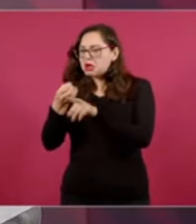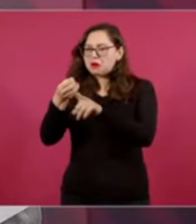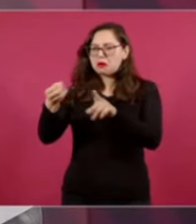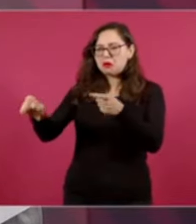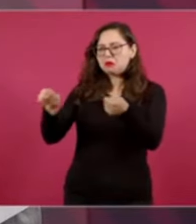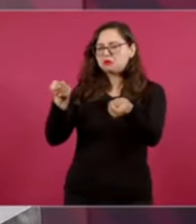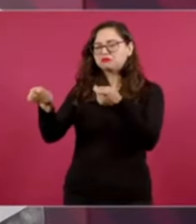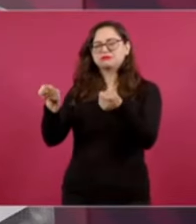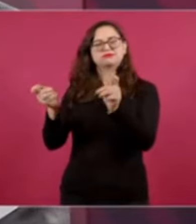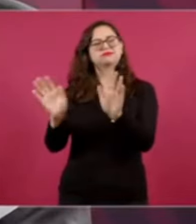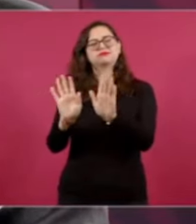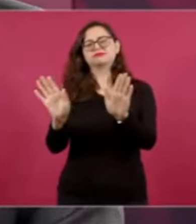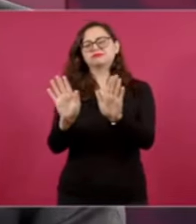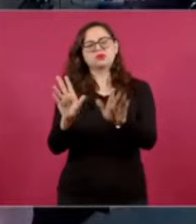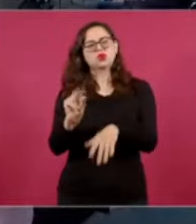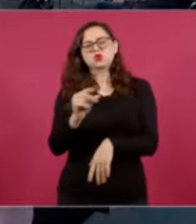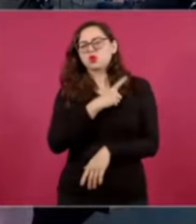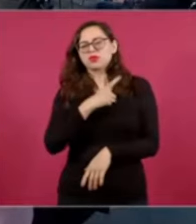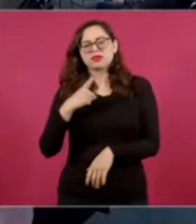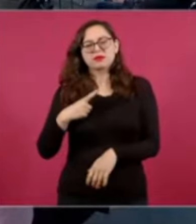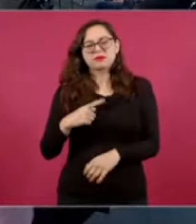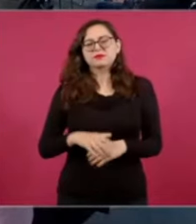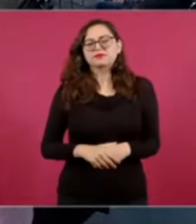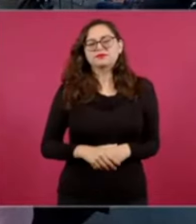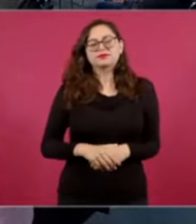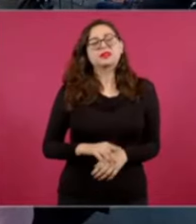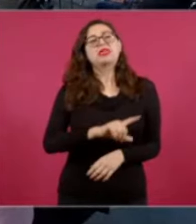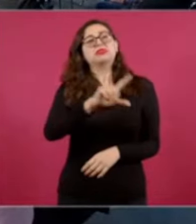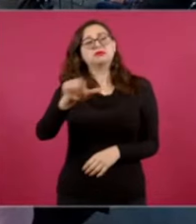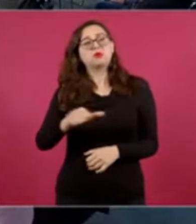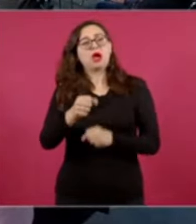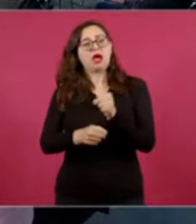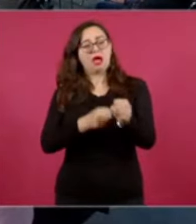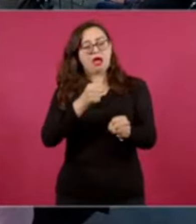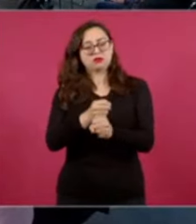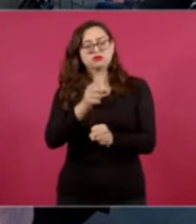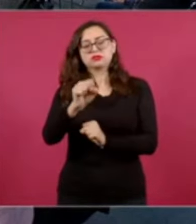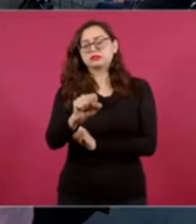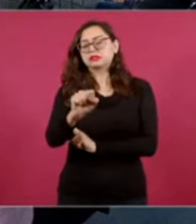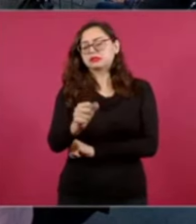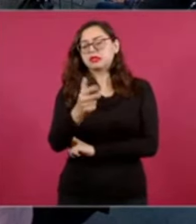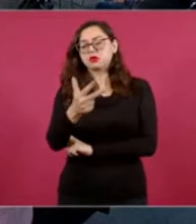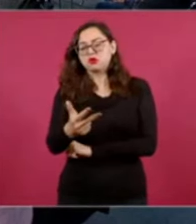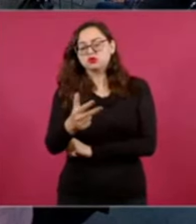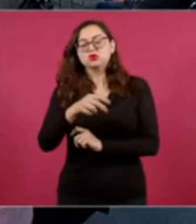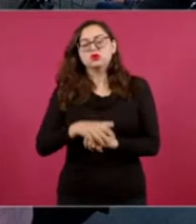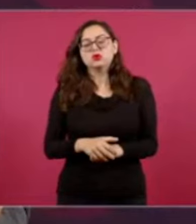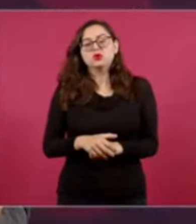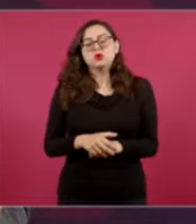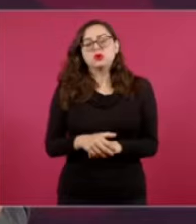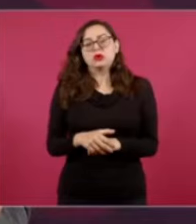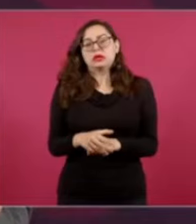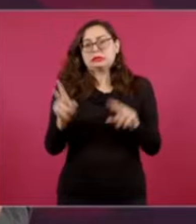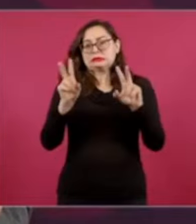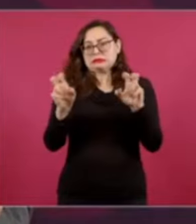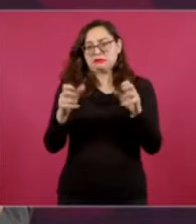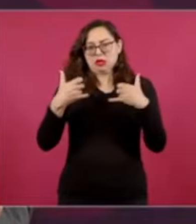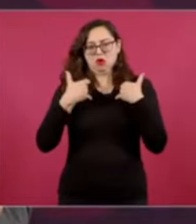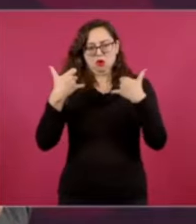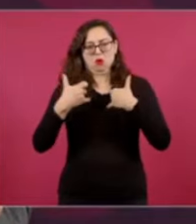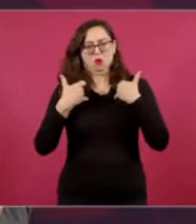y en el movimiento del 68, movimiento juvenil, estudiantil, mundial, había